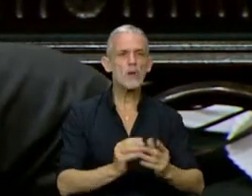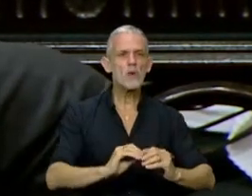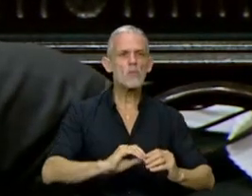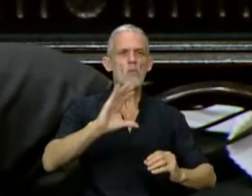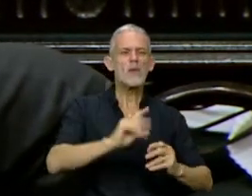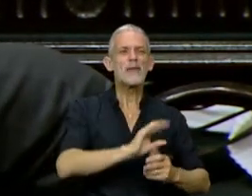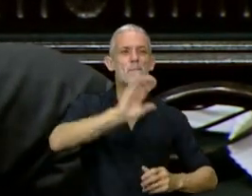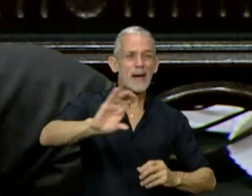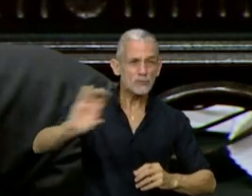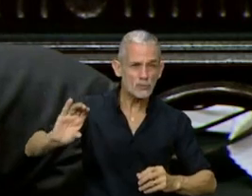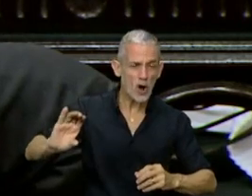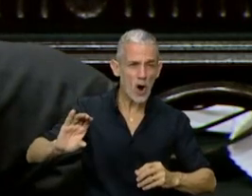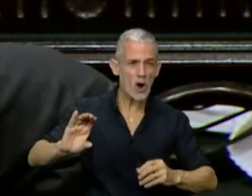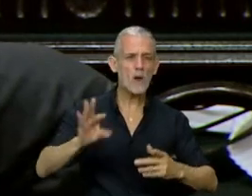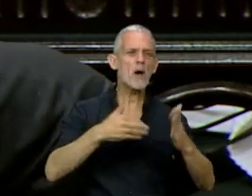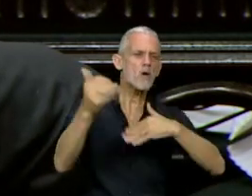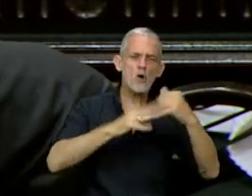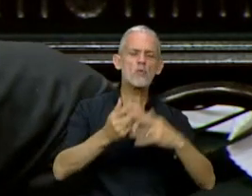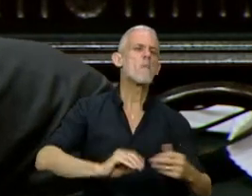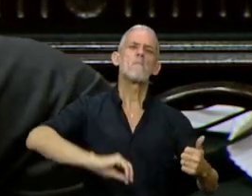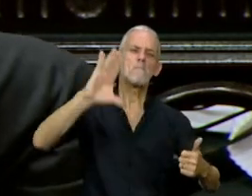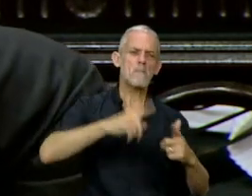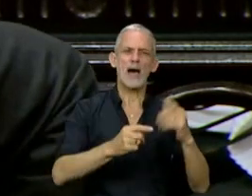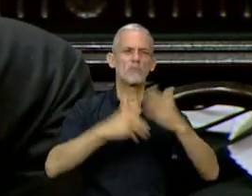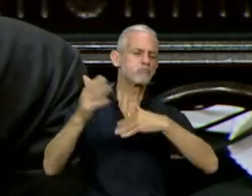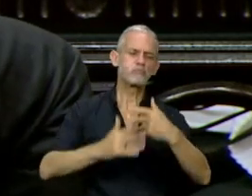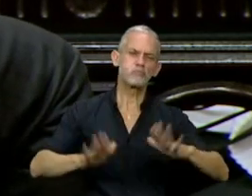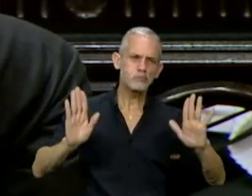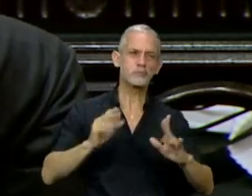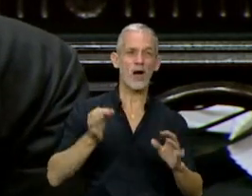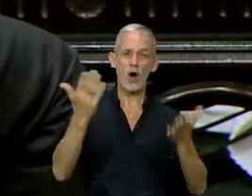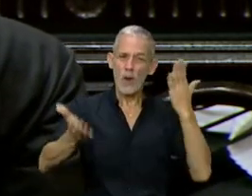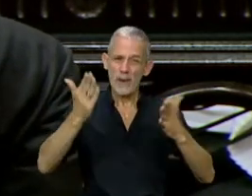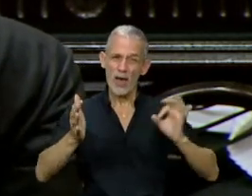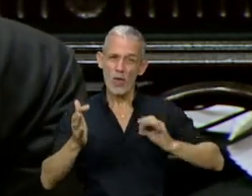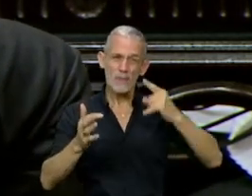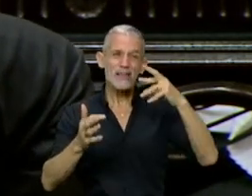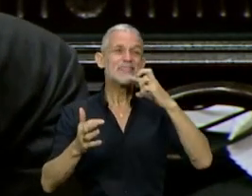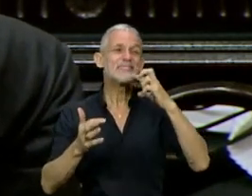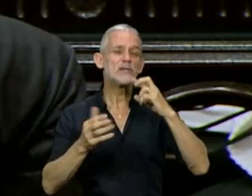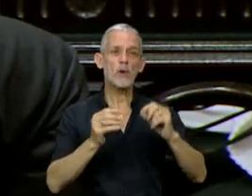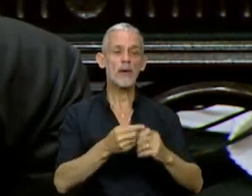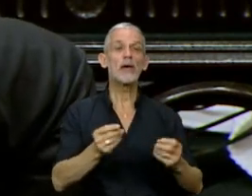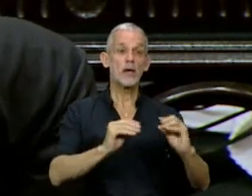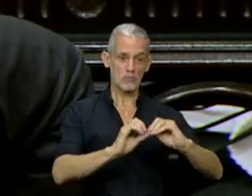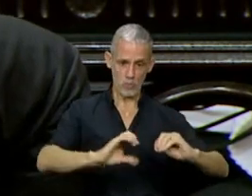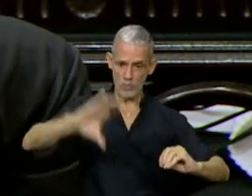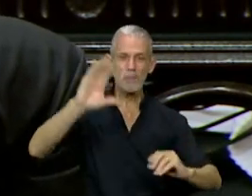aumenta la inversión en obra pública y en infraestructura respecto al 2019 en un